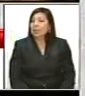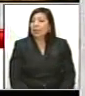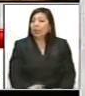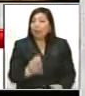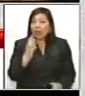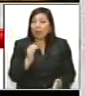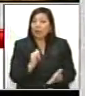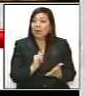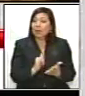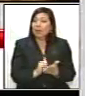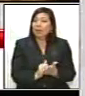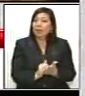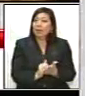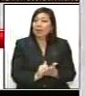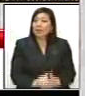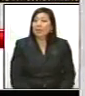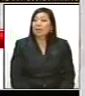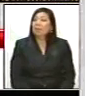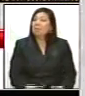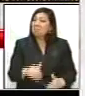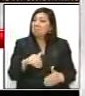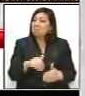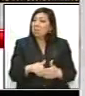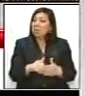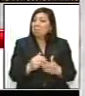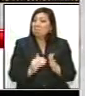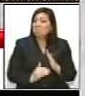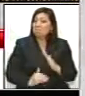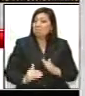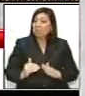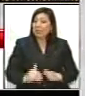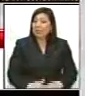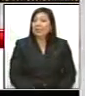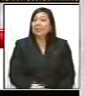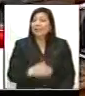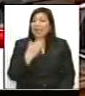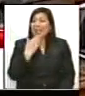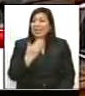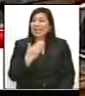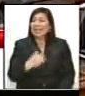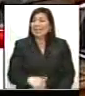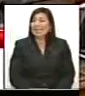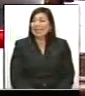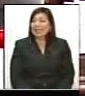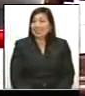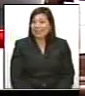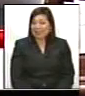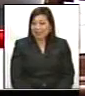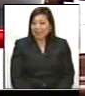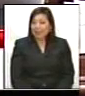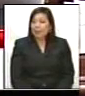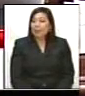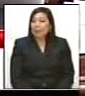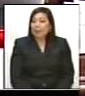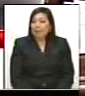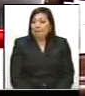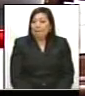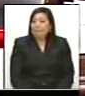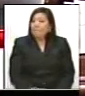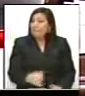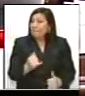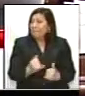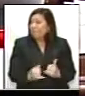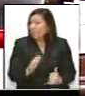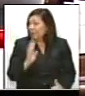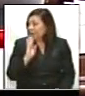que merece que lo votemos por mayoría, presidenta. Gracias, presidenta. Gracias, congresista. Concluido el rol